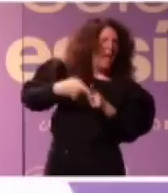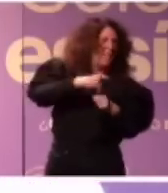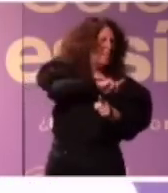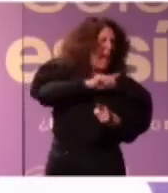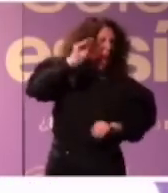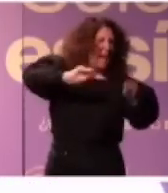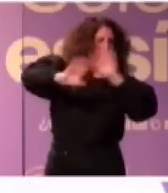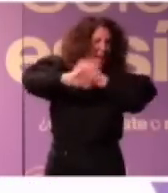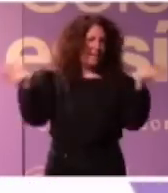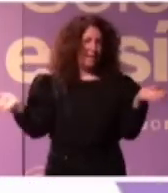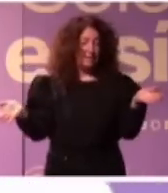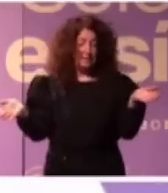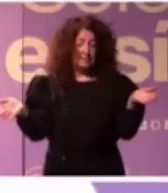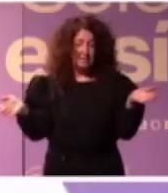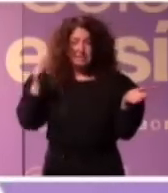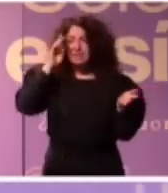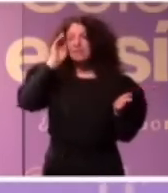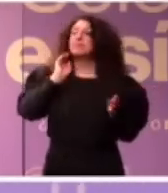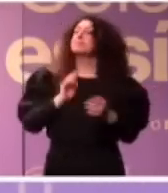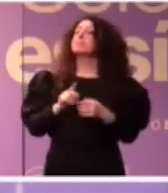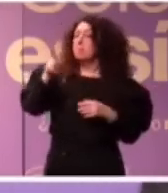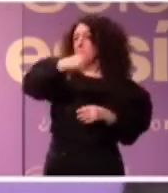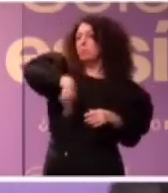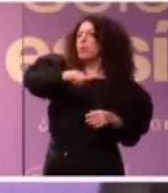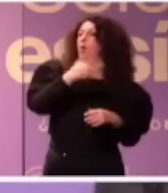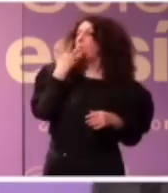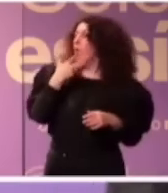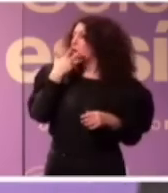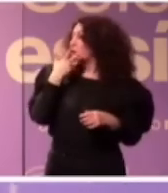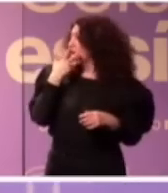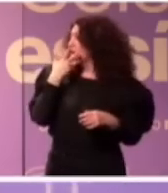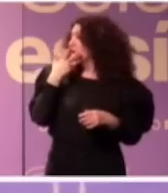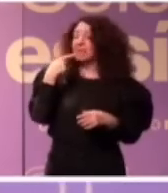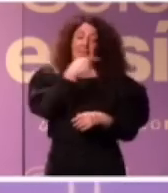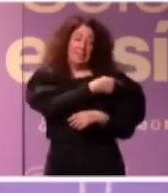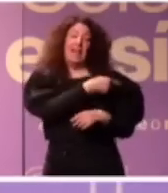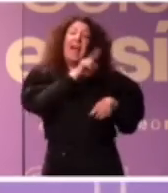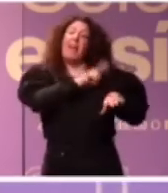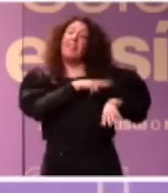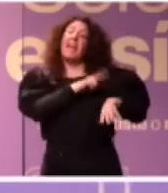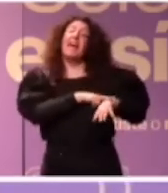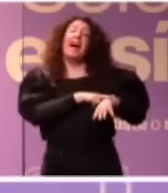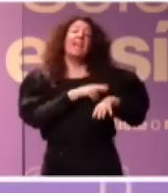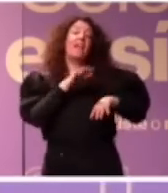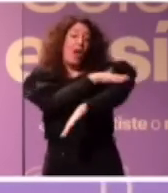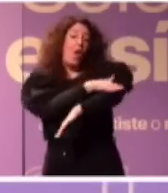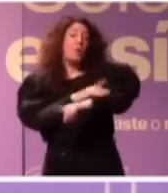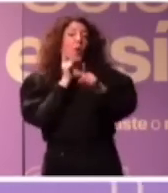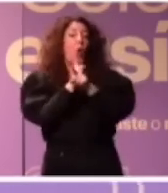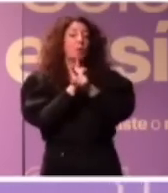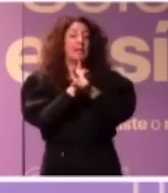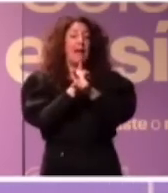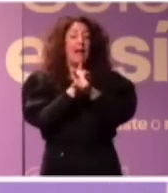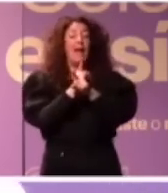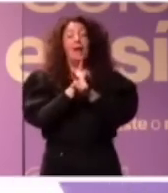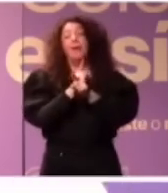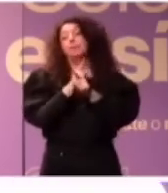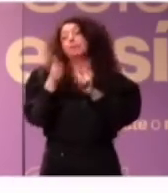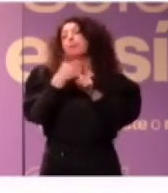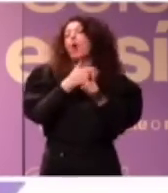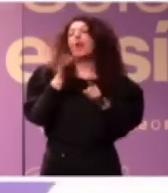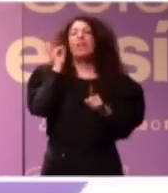exageradas. ¿Vosotras conocéis la historia de esta mujer, la delegada de Gobierno contra la violencia de género? Porque esta